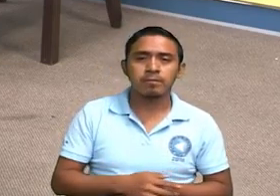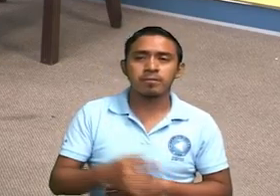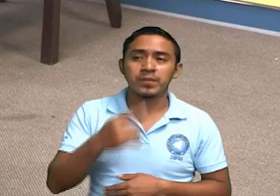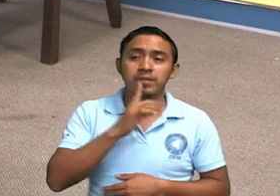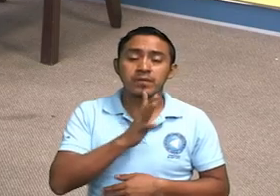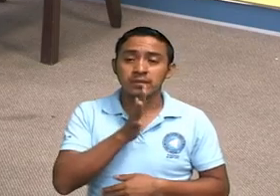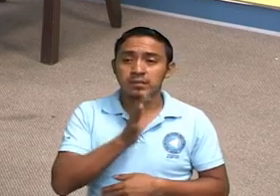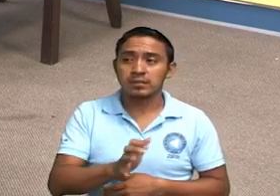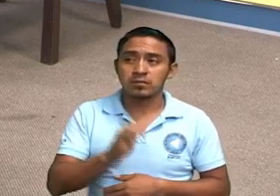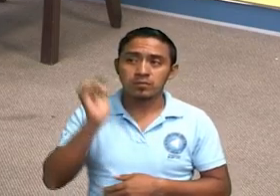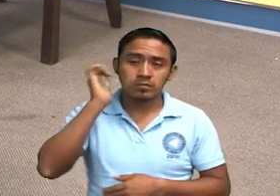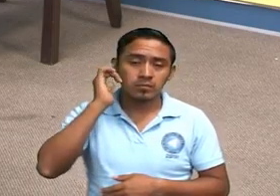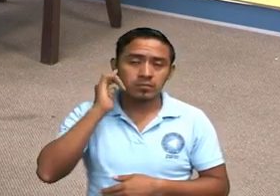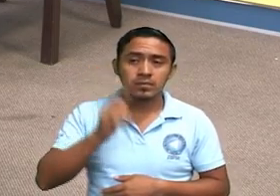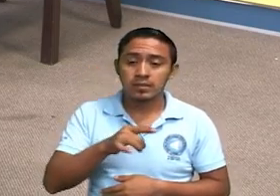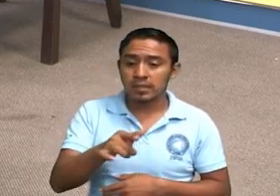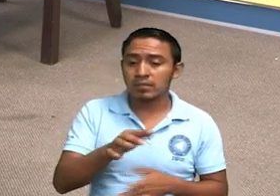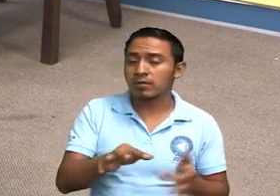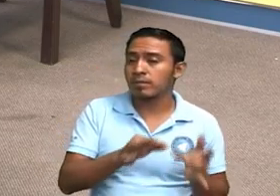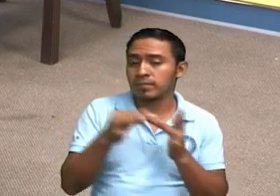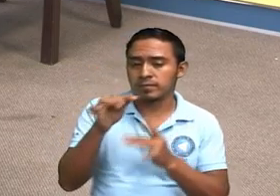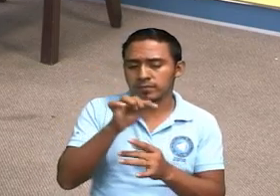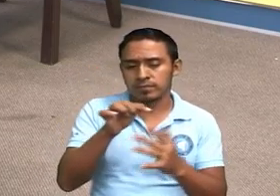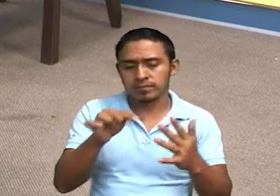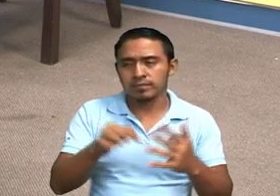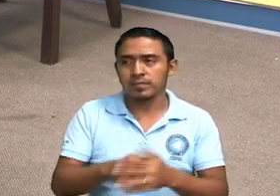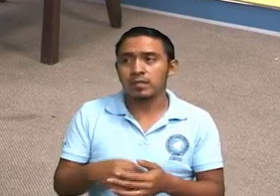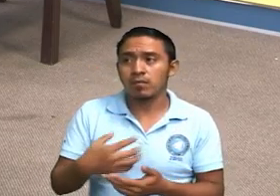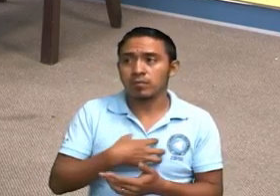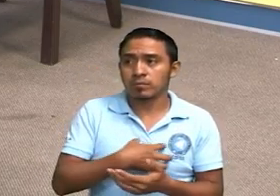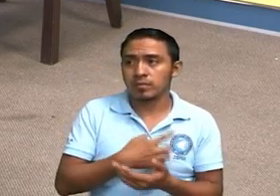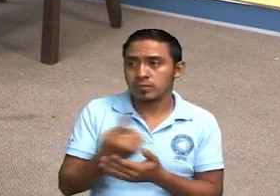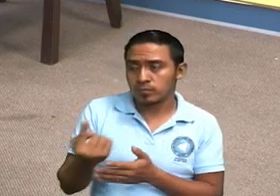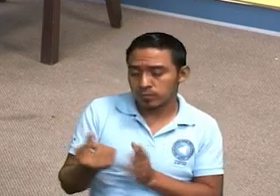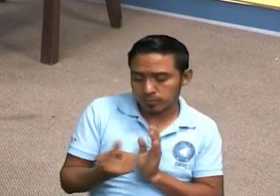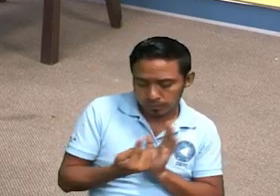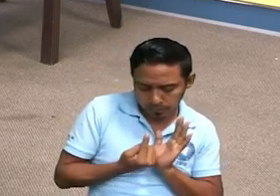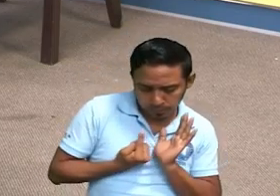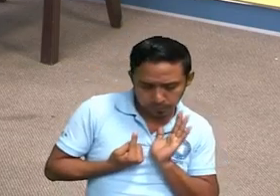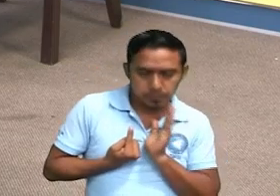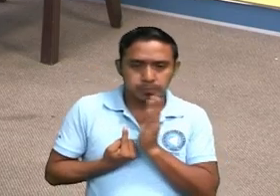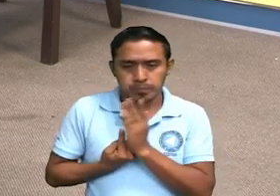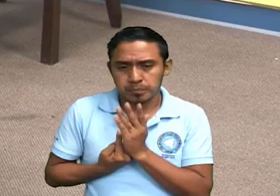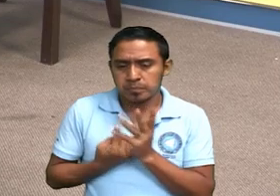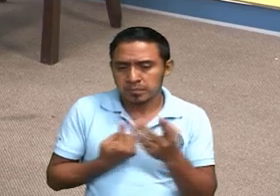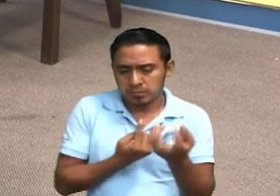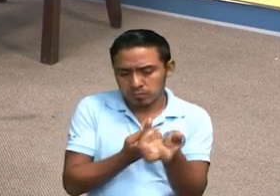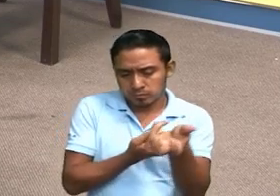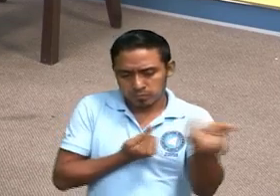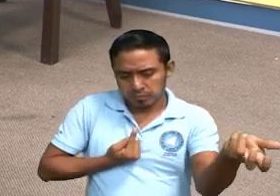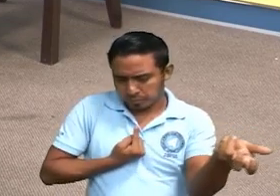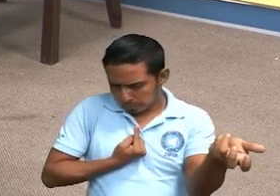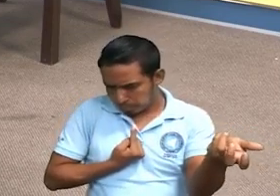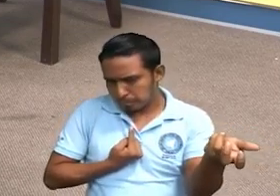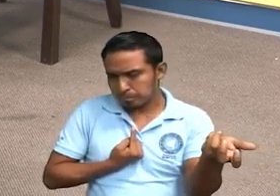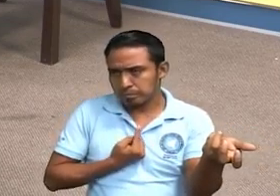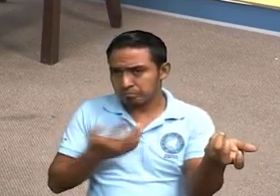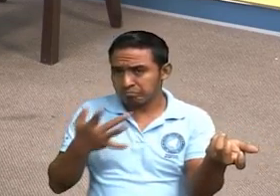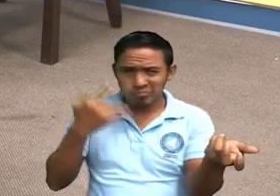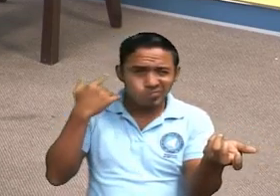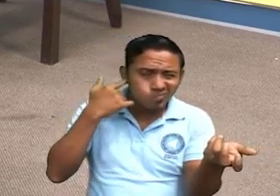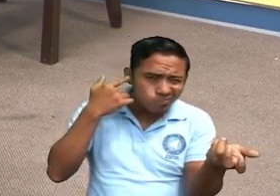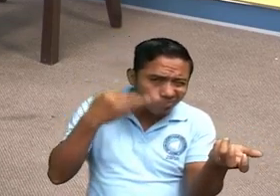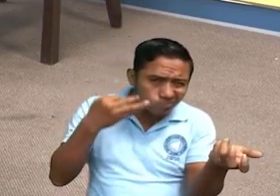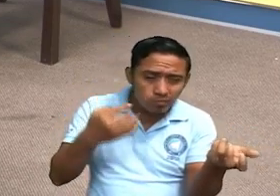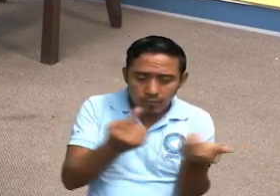escuchan. Tienen una particularidad, se aíslan, sobre todo en la escuela, se aíslan, porque ellos no escuchan